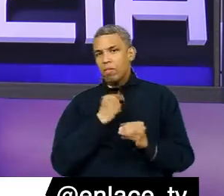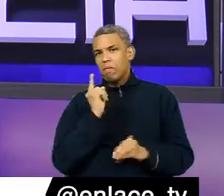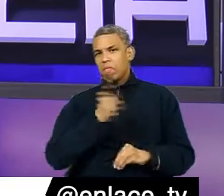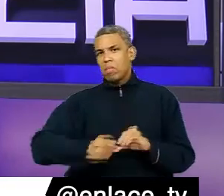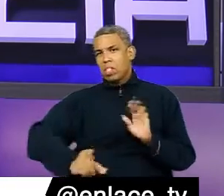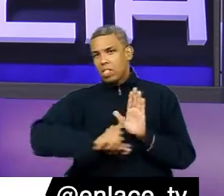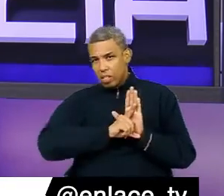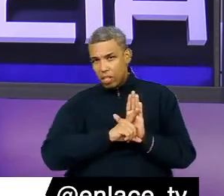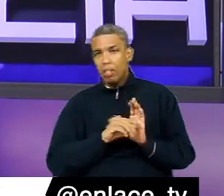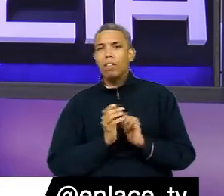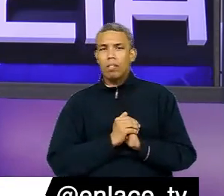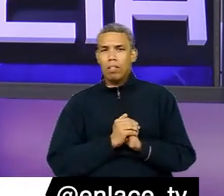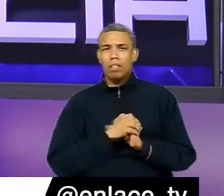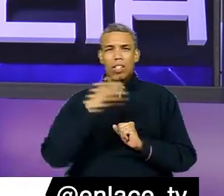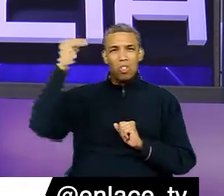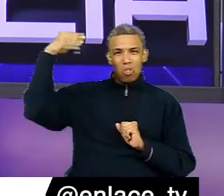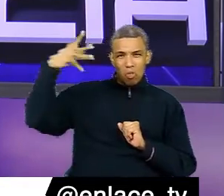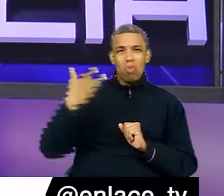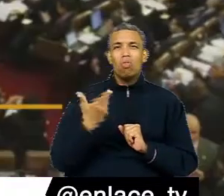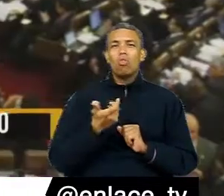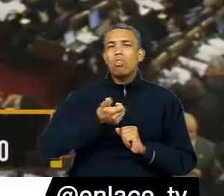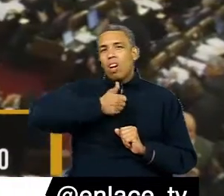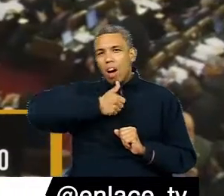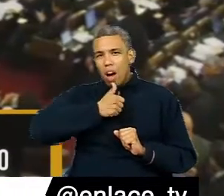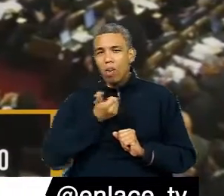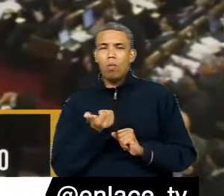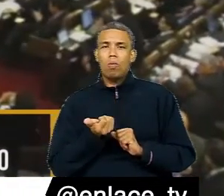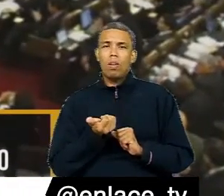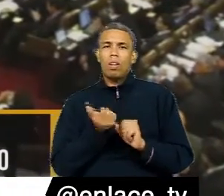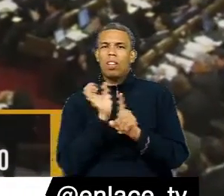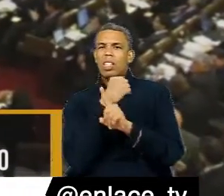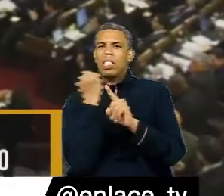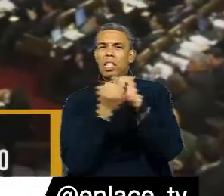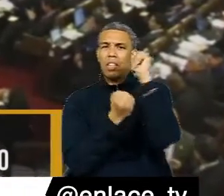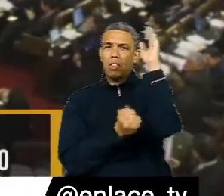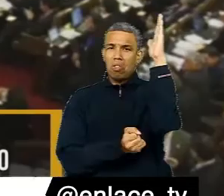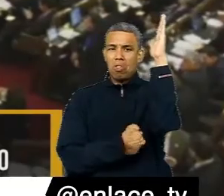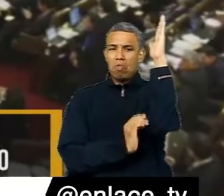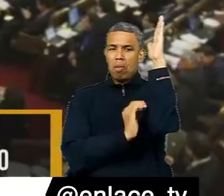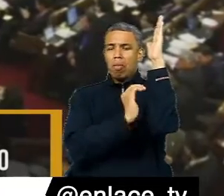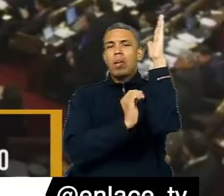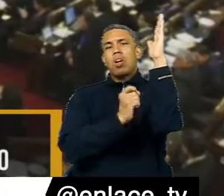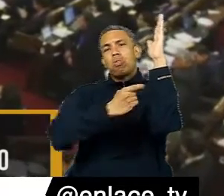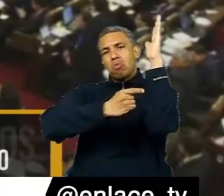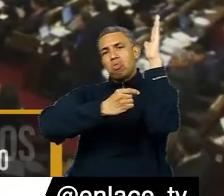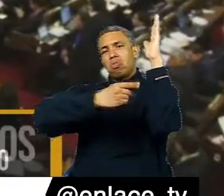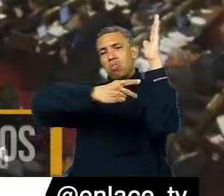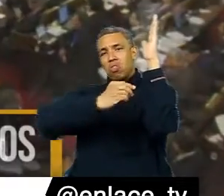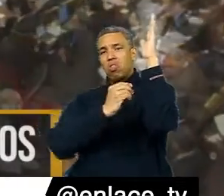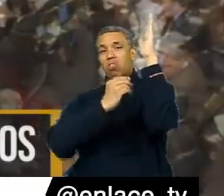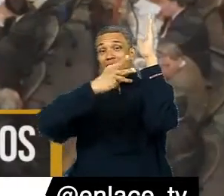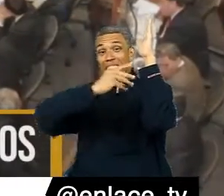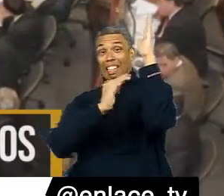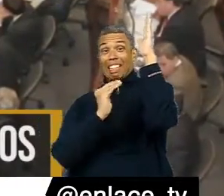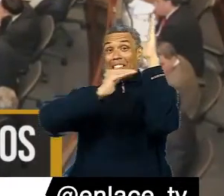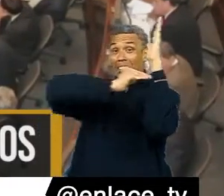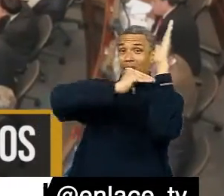estratos 1, 2 y 3. La plenaria de la Cámara de Representantes aprobó en último debate el proyecto que modifica la ley 142